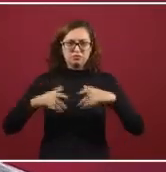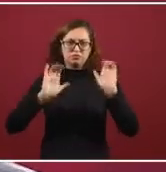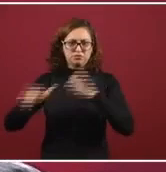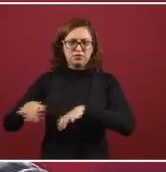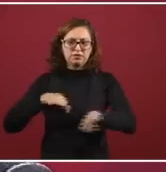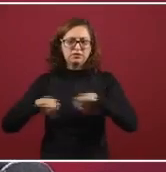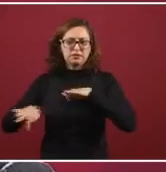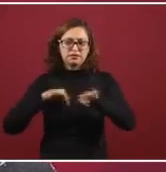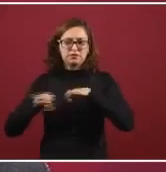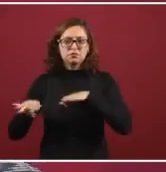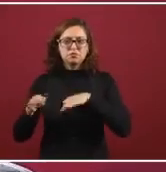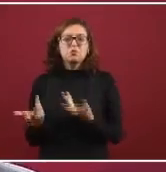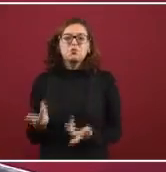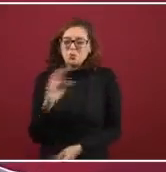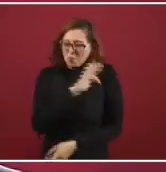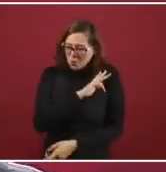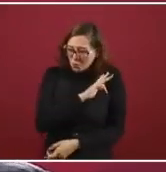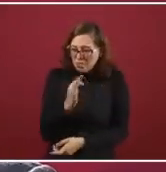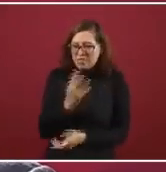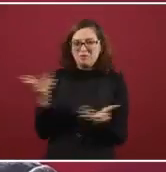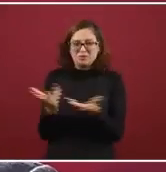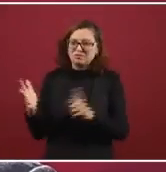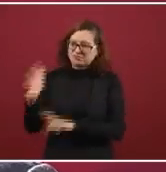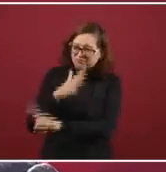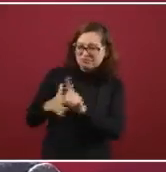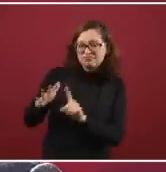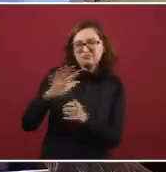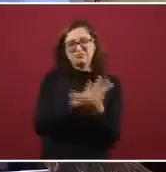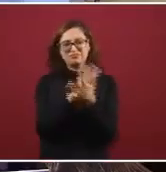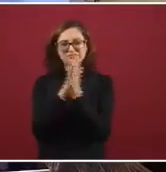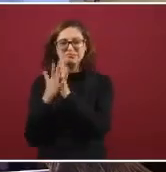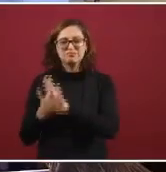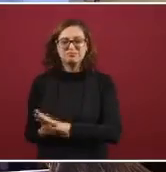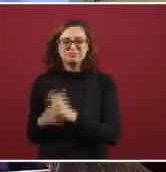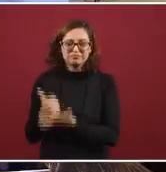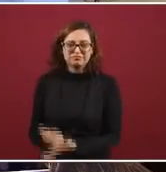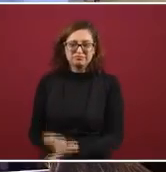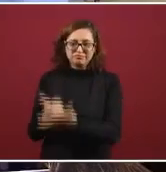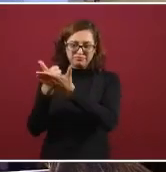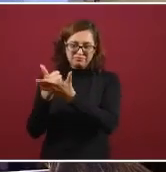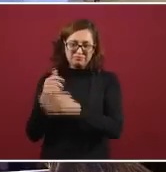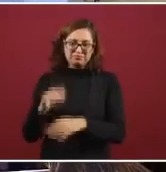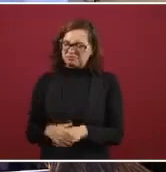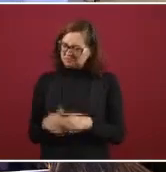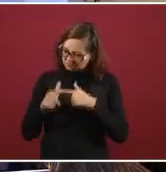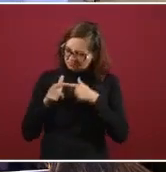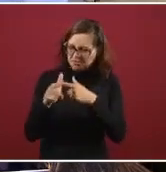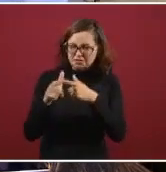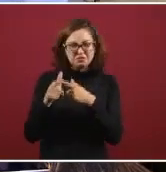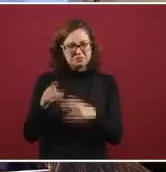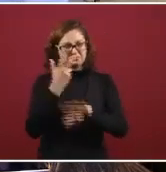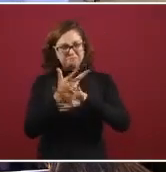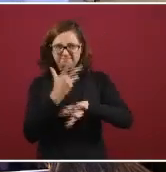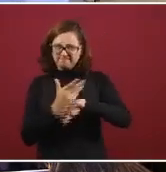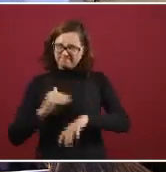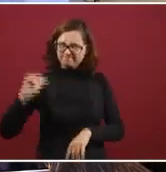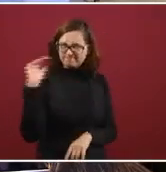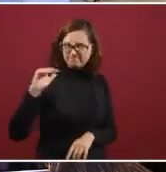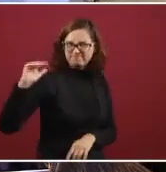O sea, está al alcance de la mano cambiar la situación allá. Y eso no vamos a quitar el dedo del renglón con Estados Unidos.